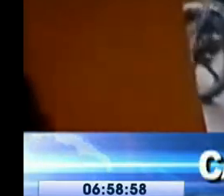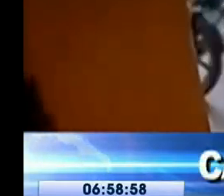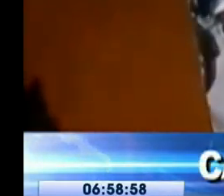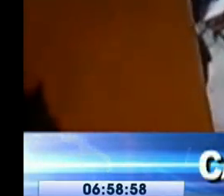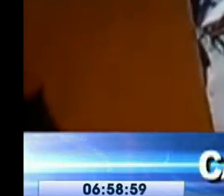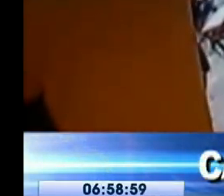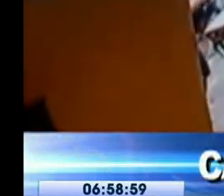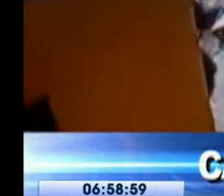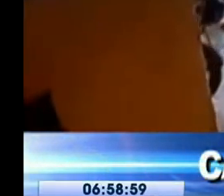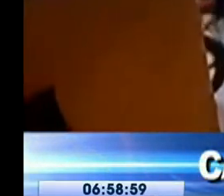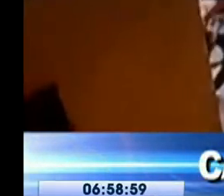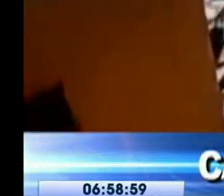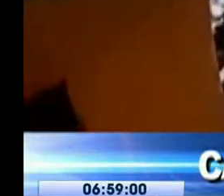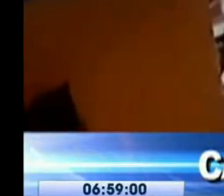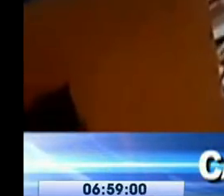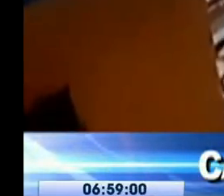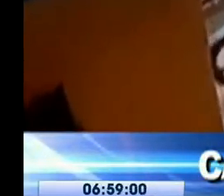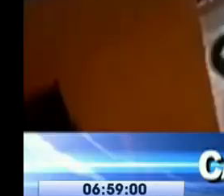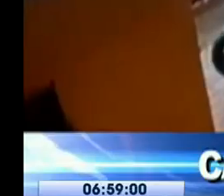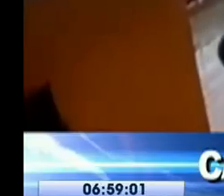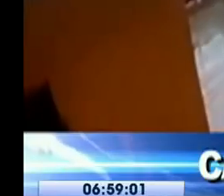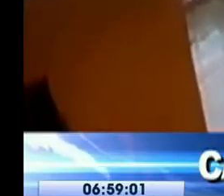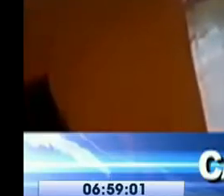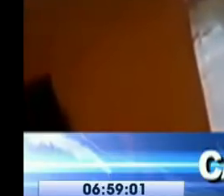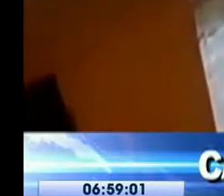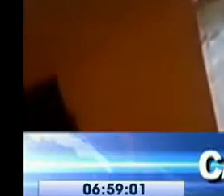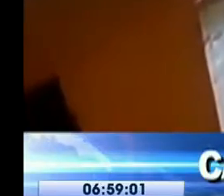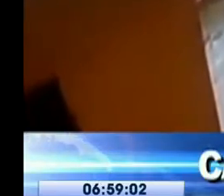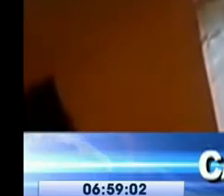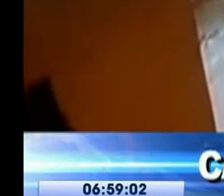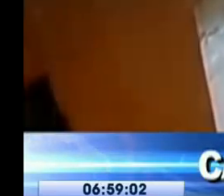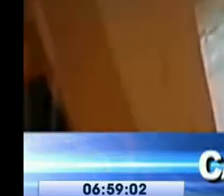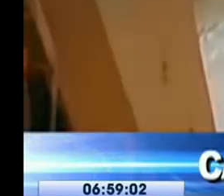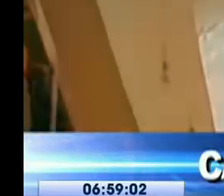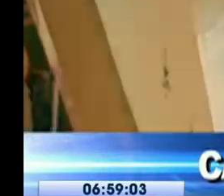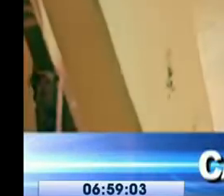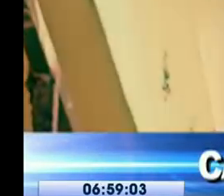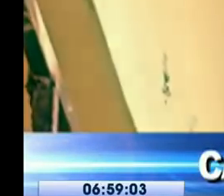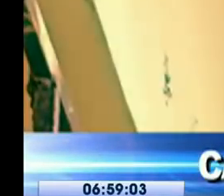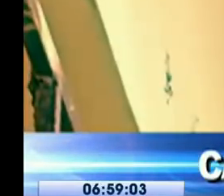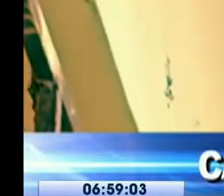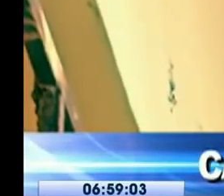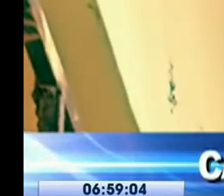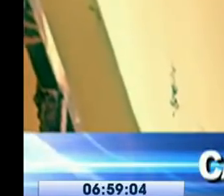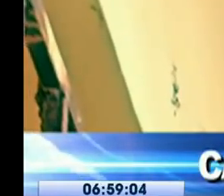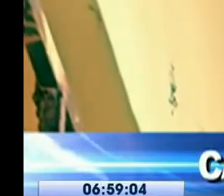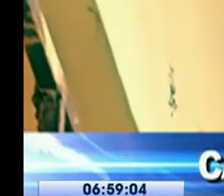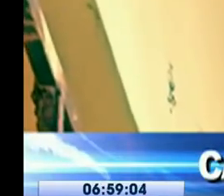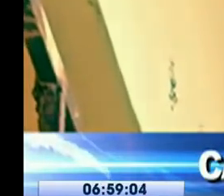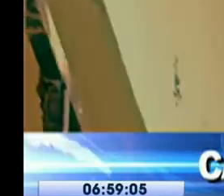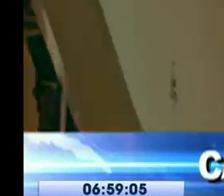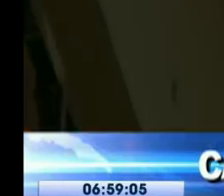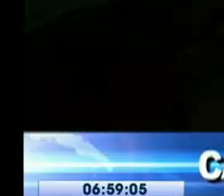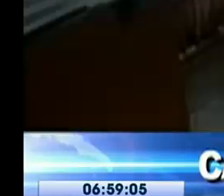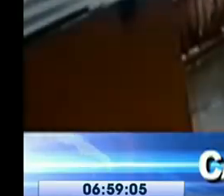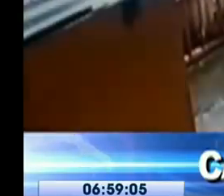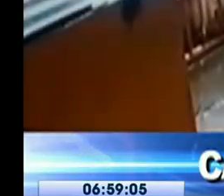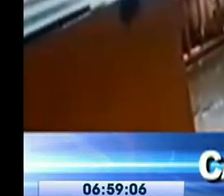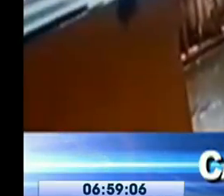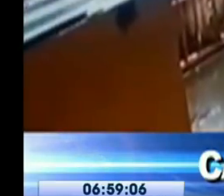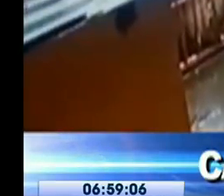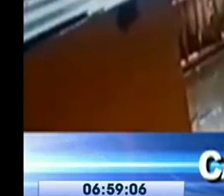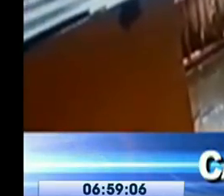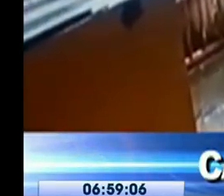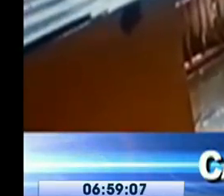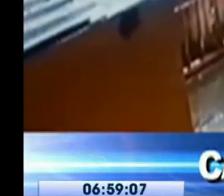Varios sujetos que se movilizaban en una motocicleta perpetraron un asalto en el sector de Virgen de Fátima, provincia del